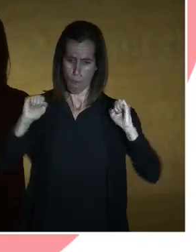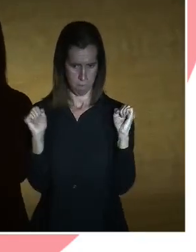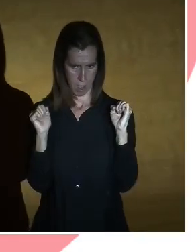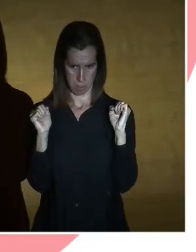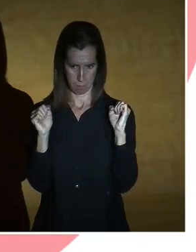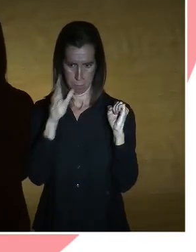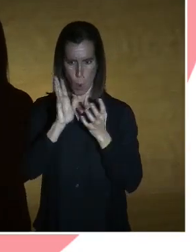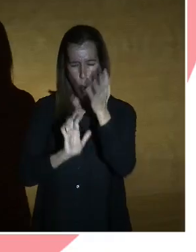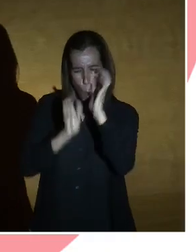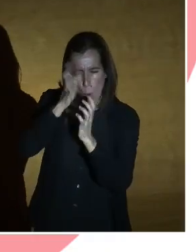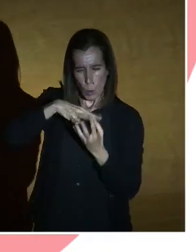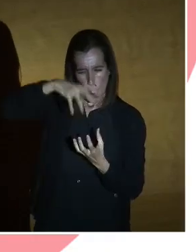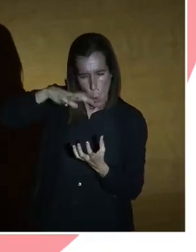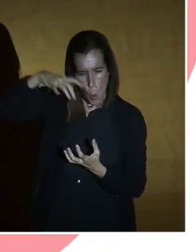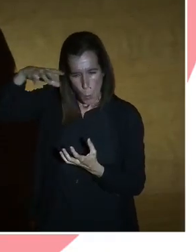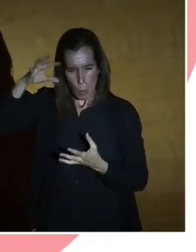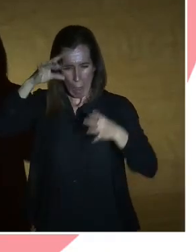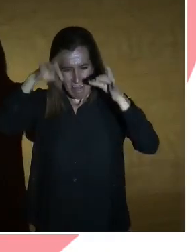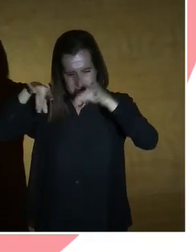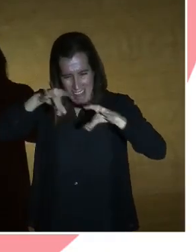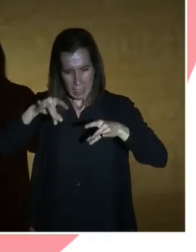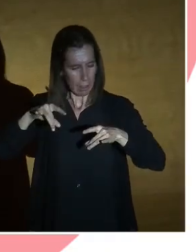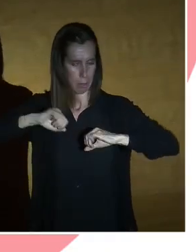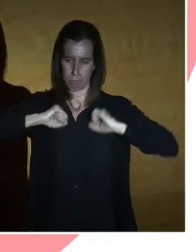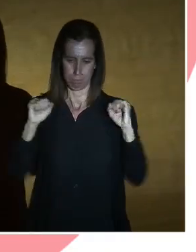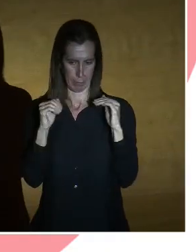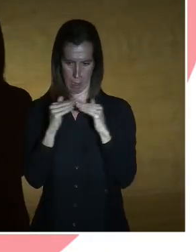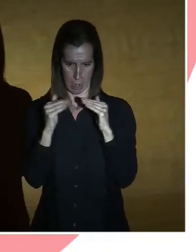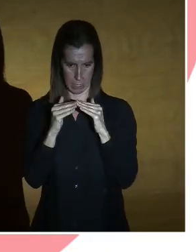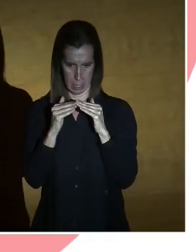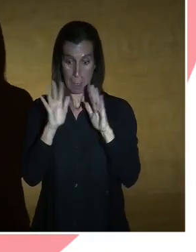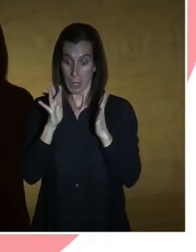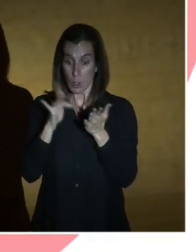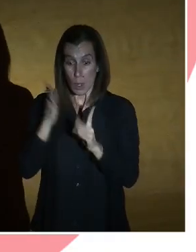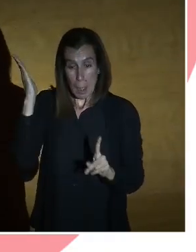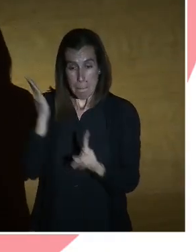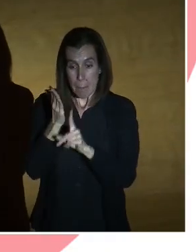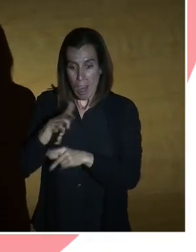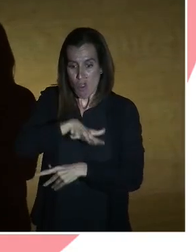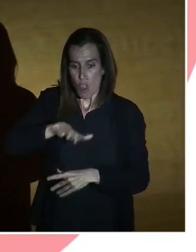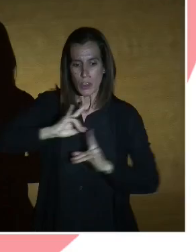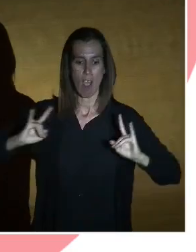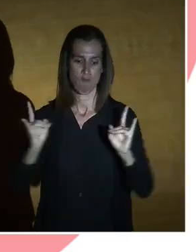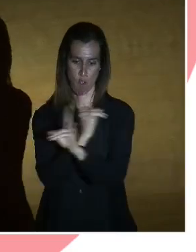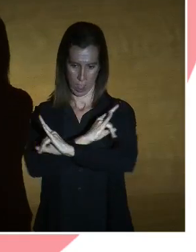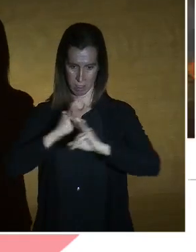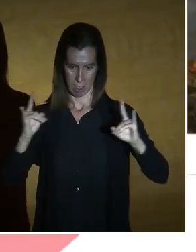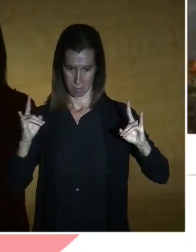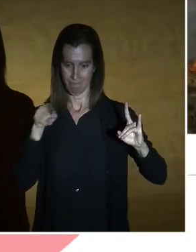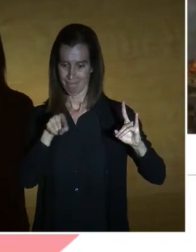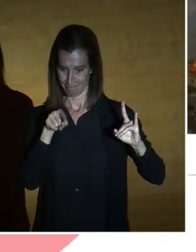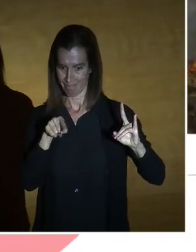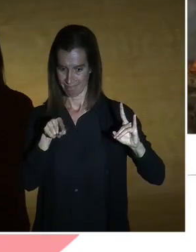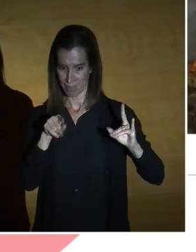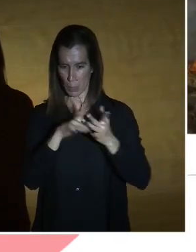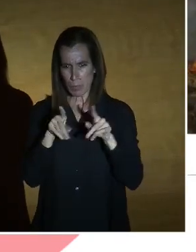el humo o por las cenizas, pero sobre todo tuvo un gran impacto en la corona forestal, que es una especie